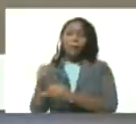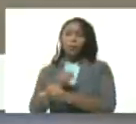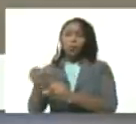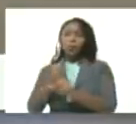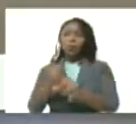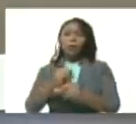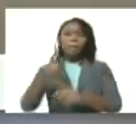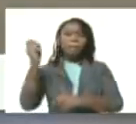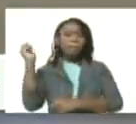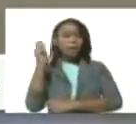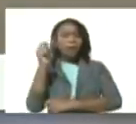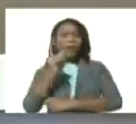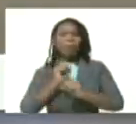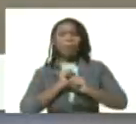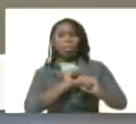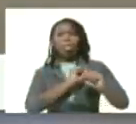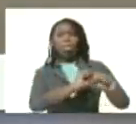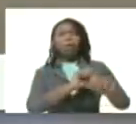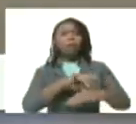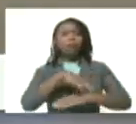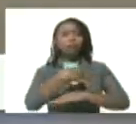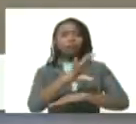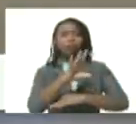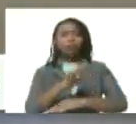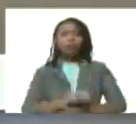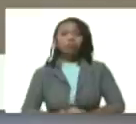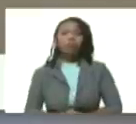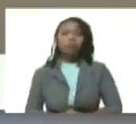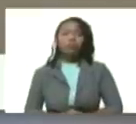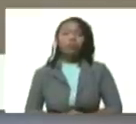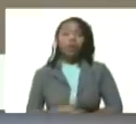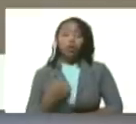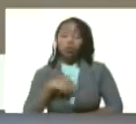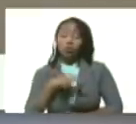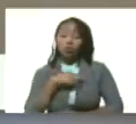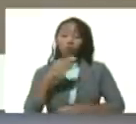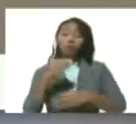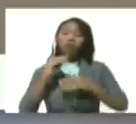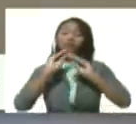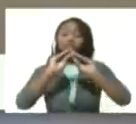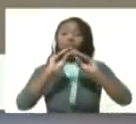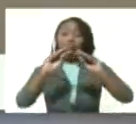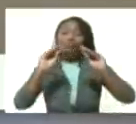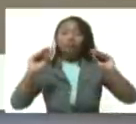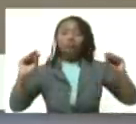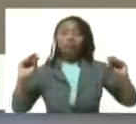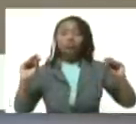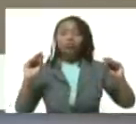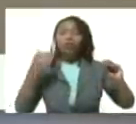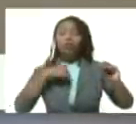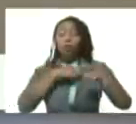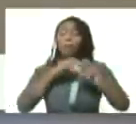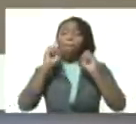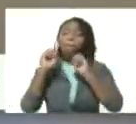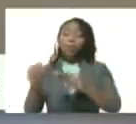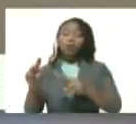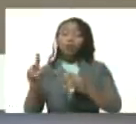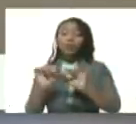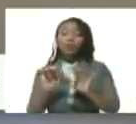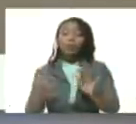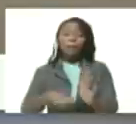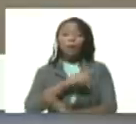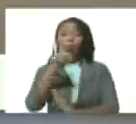los desprecien, para que los vejen. Nosotros hacemos un llamado. Lo hicimos oportunamente al secretario